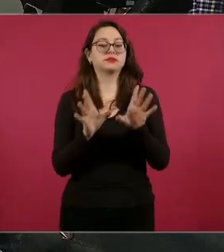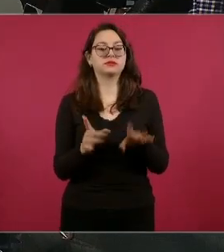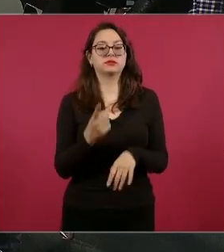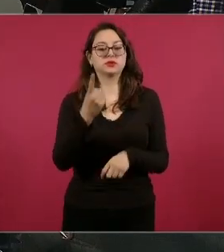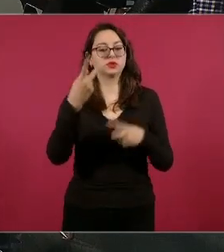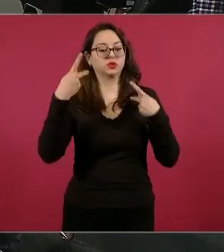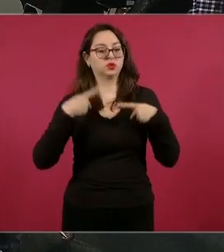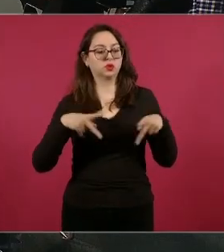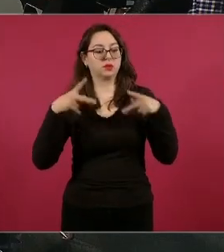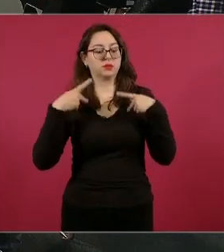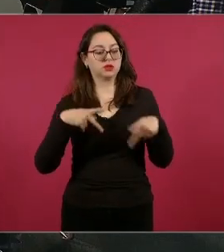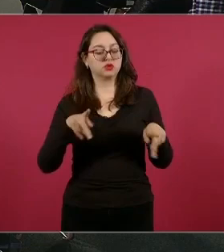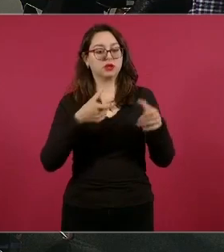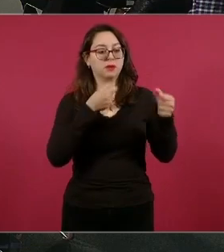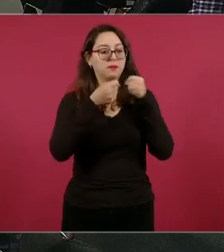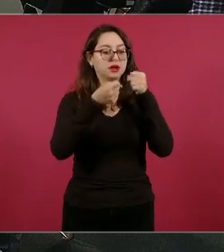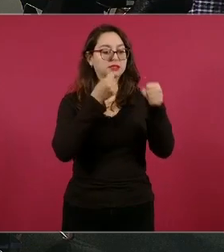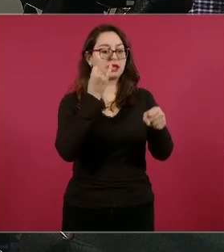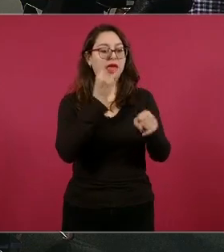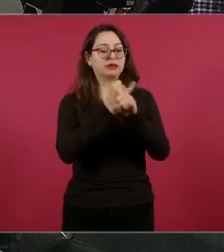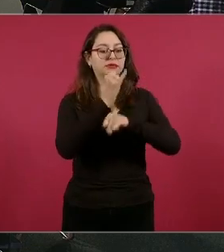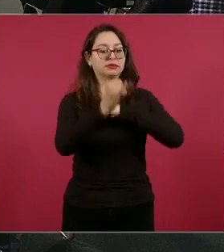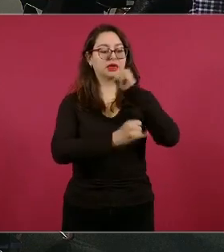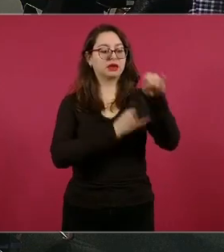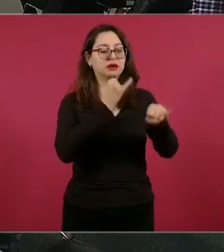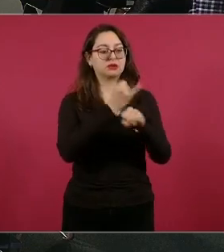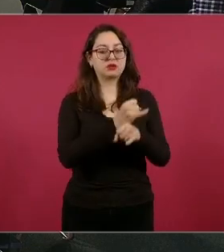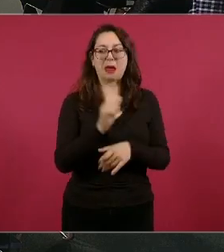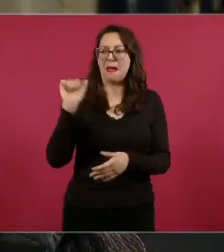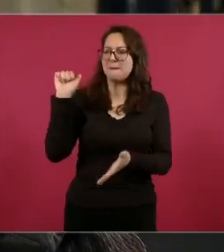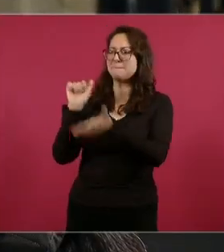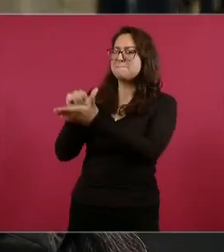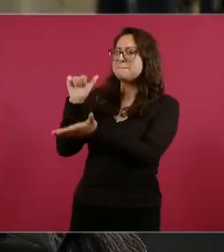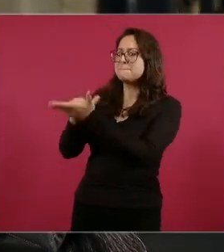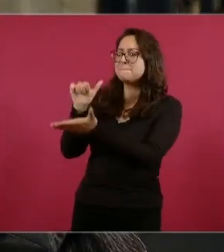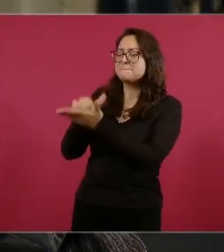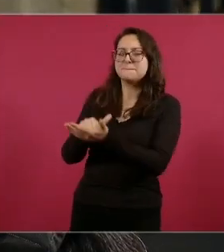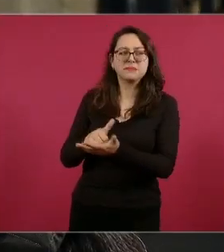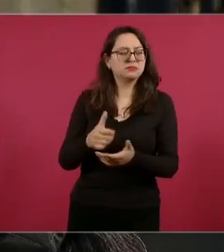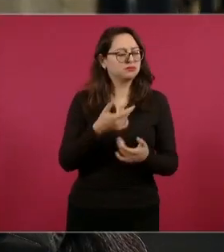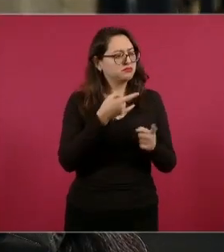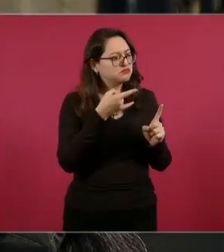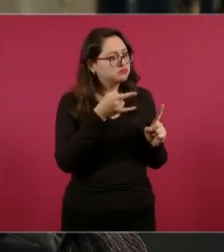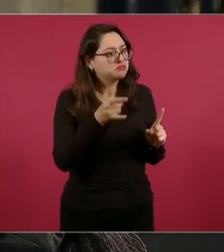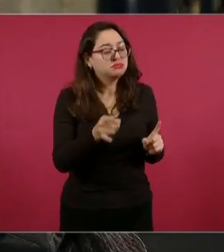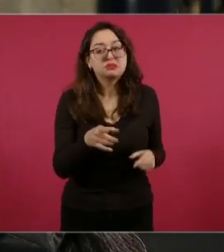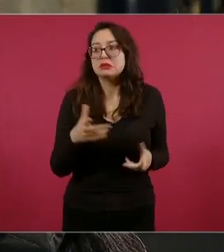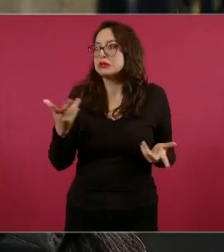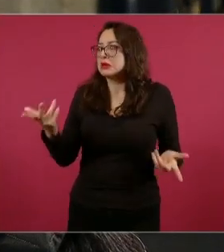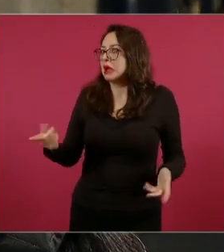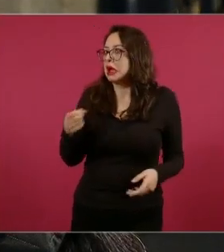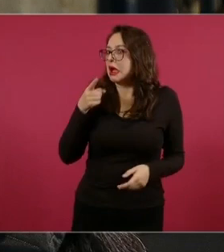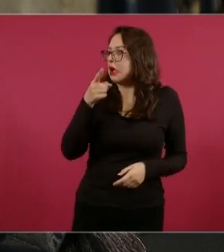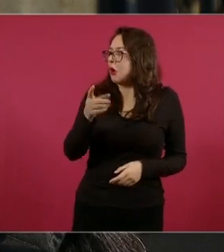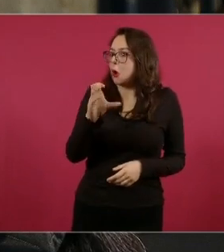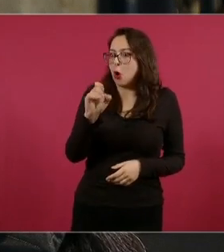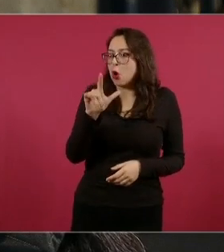de prensa internacional, tocó a mi puerta, le abrí y me dijo que el licenciado Luis Donaldo había sufrido un